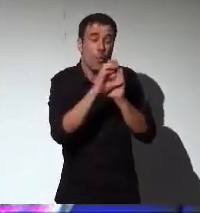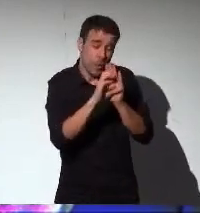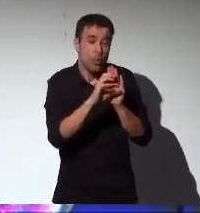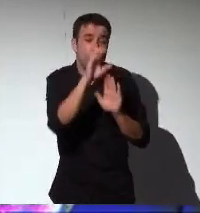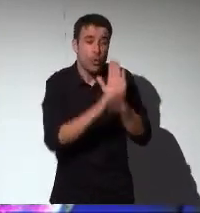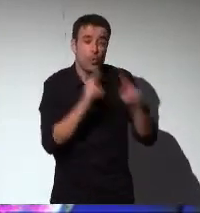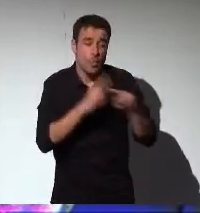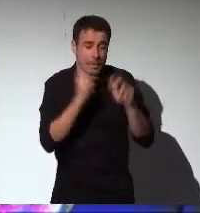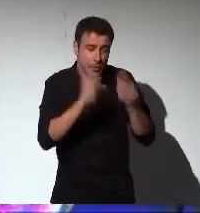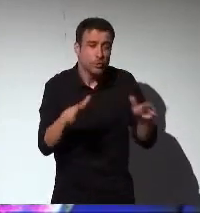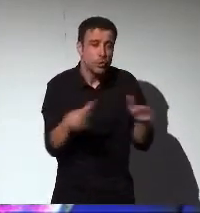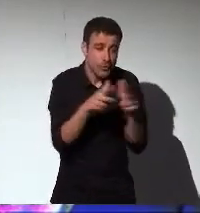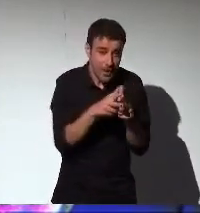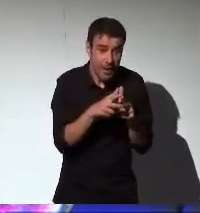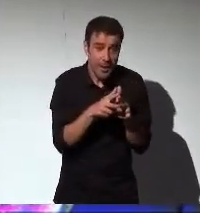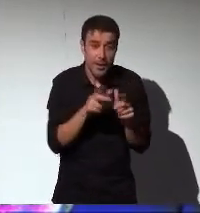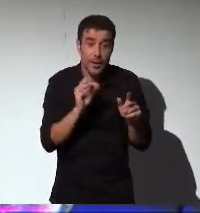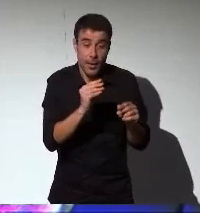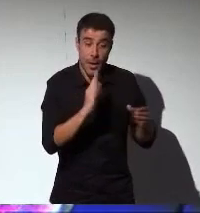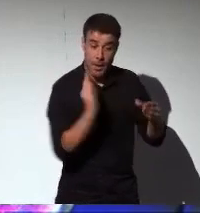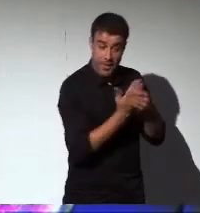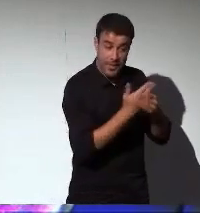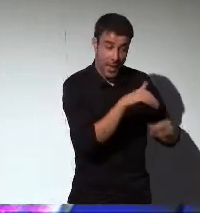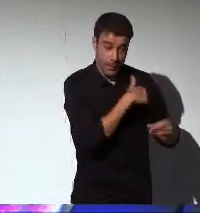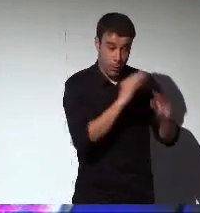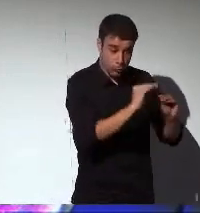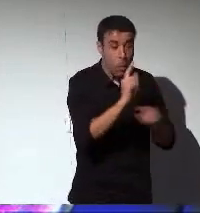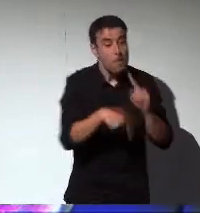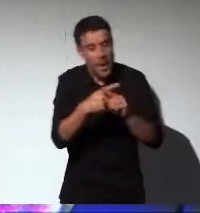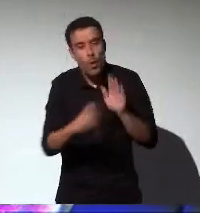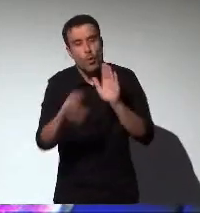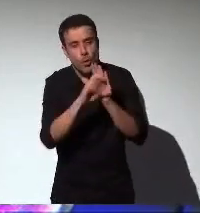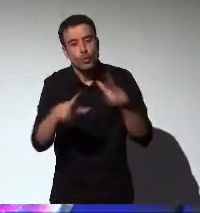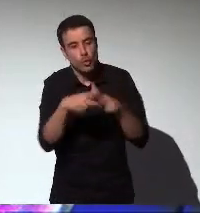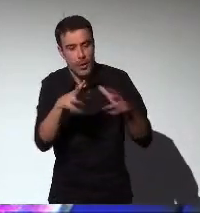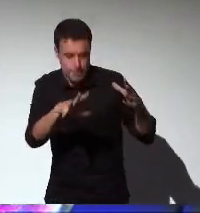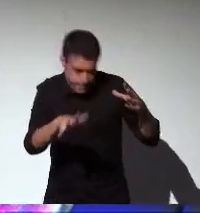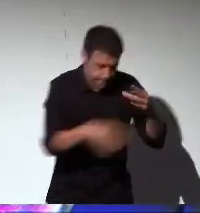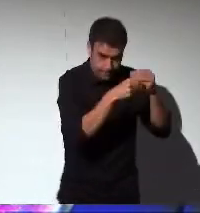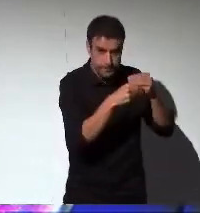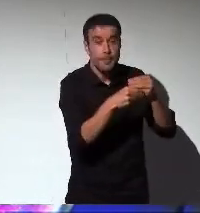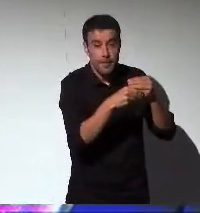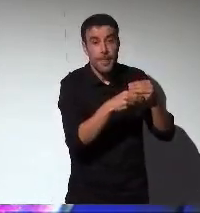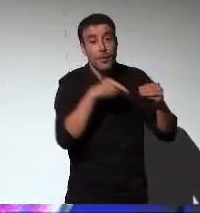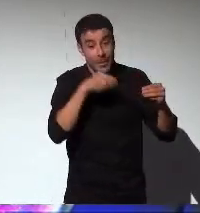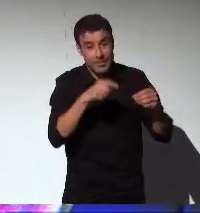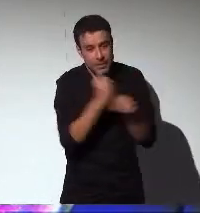va a acompañar al expediente académico de cada estudiante, pues creo que también es una acción que va en ese